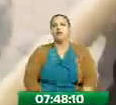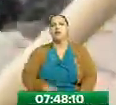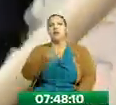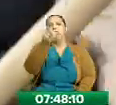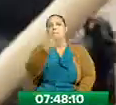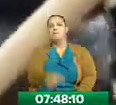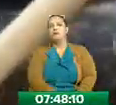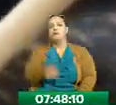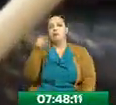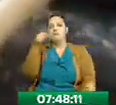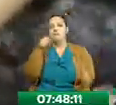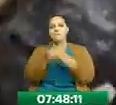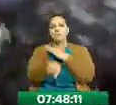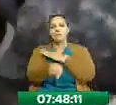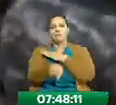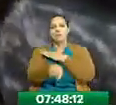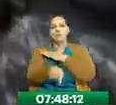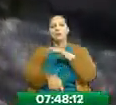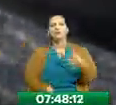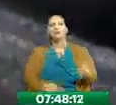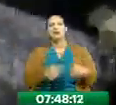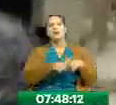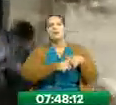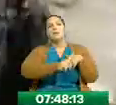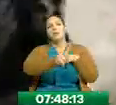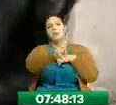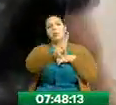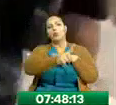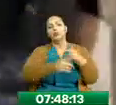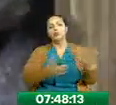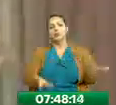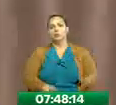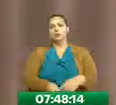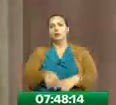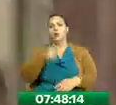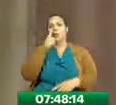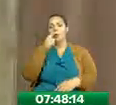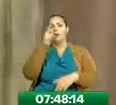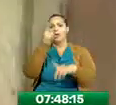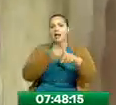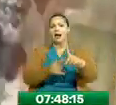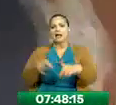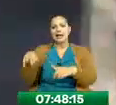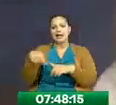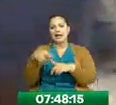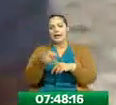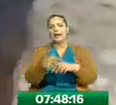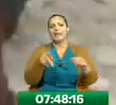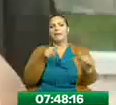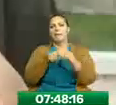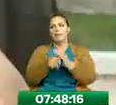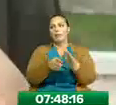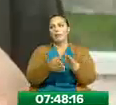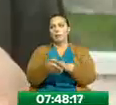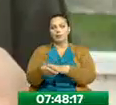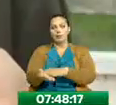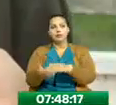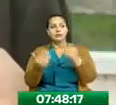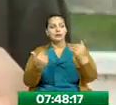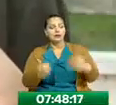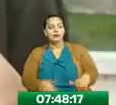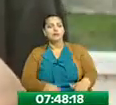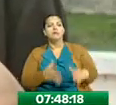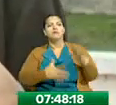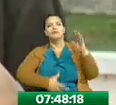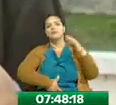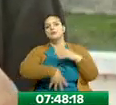asesinato bajo la modalidad de sicariato de alias La Rata, crimen ocurrido en enero del 2018. Este sujeto